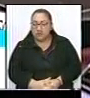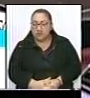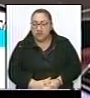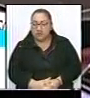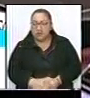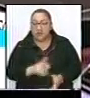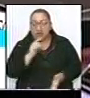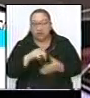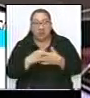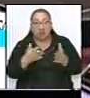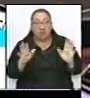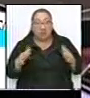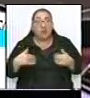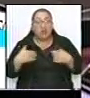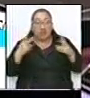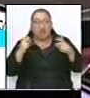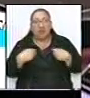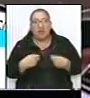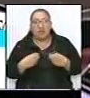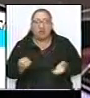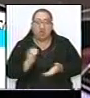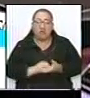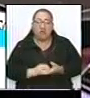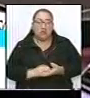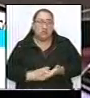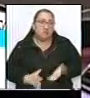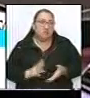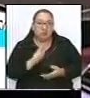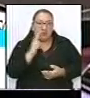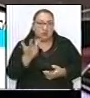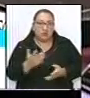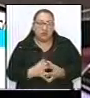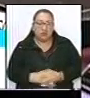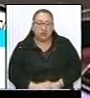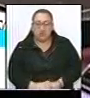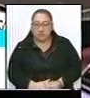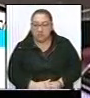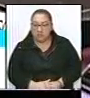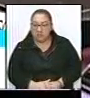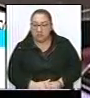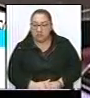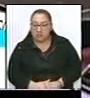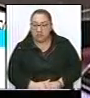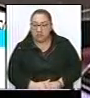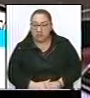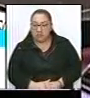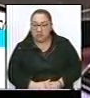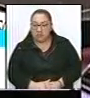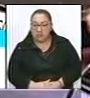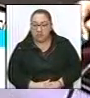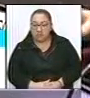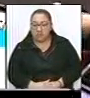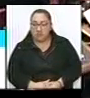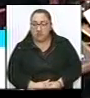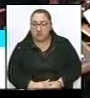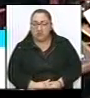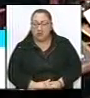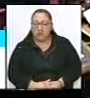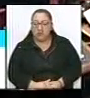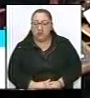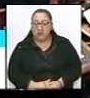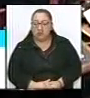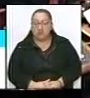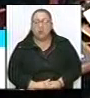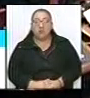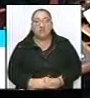la puerta para sí tener estiva de gasto. En tercer lugar... Congresista Quintanilla, una interrupción, congresista. Sí,